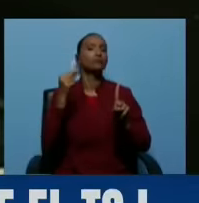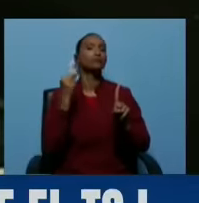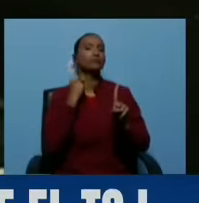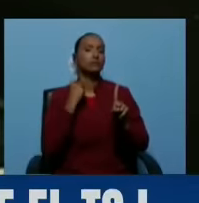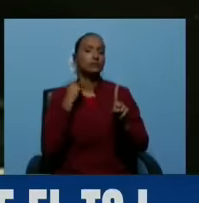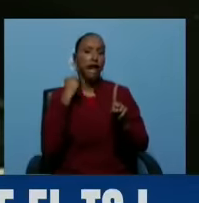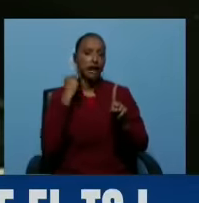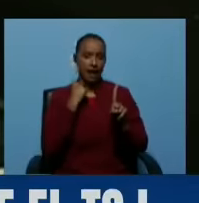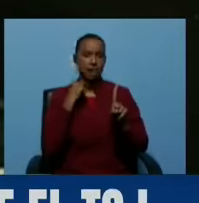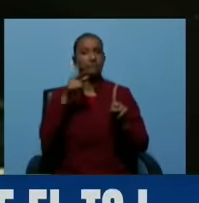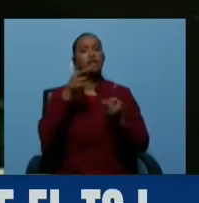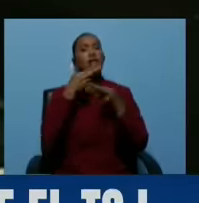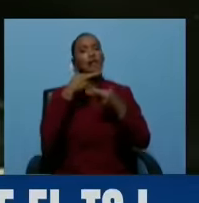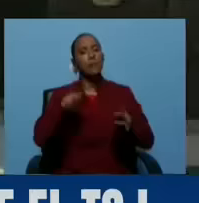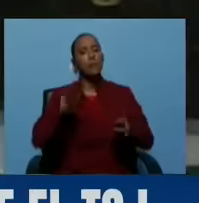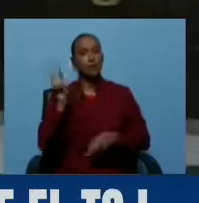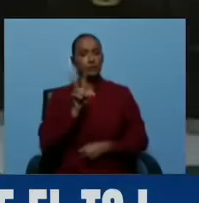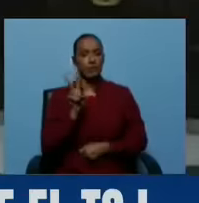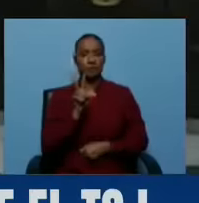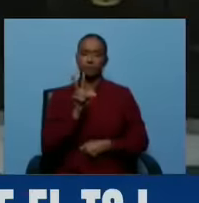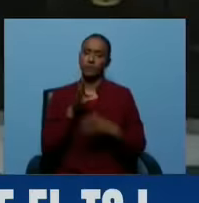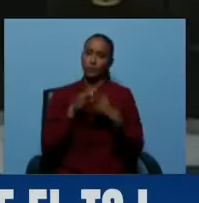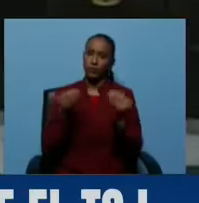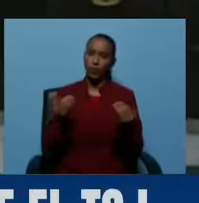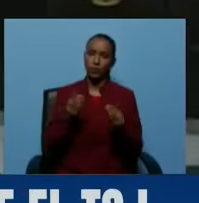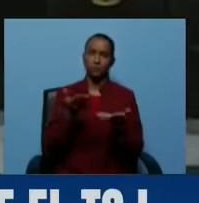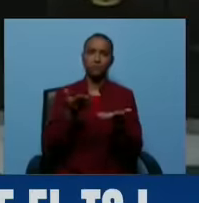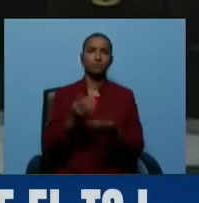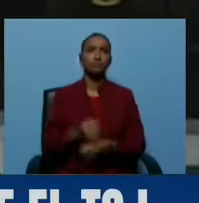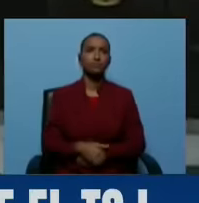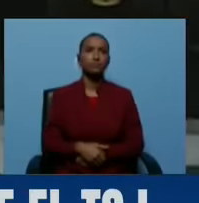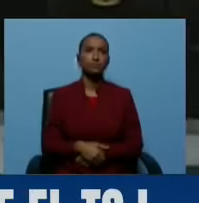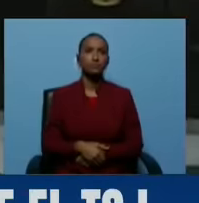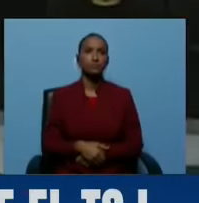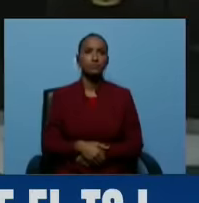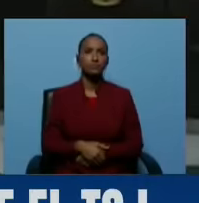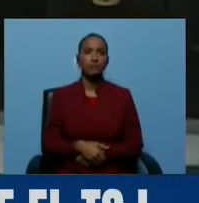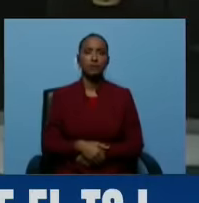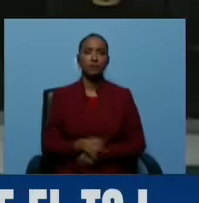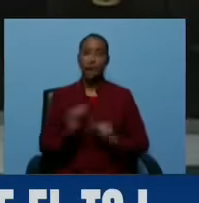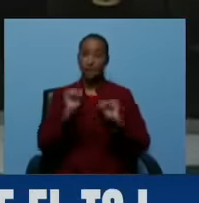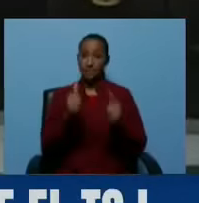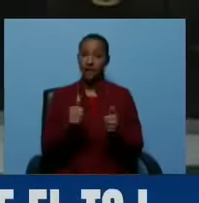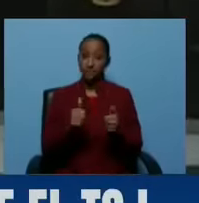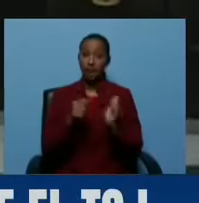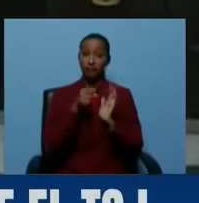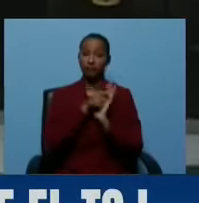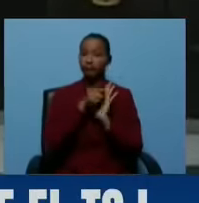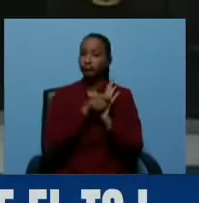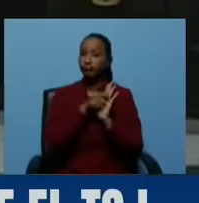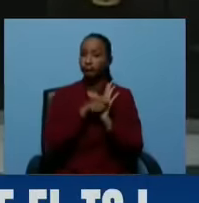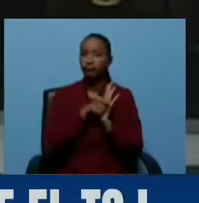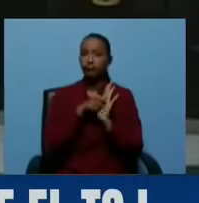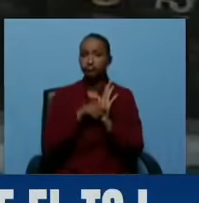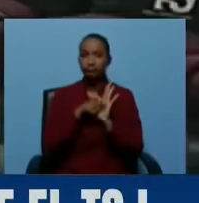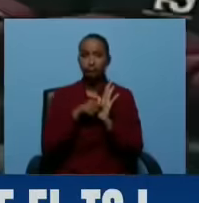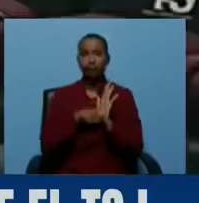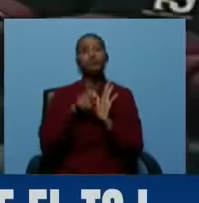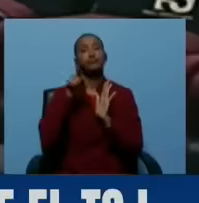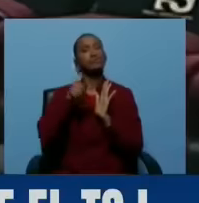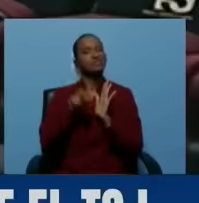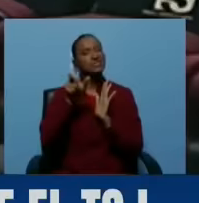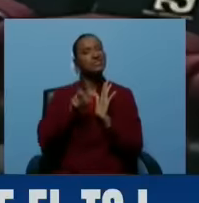de la República. Es todo, presidenta. De esta manera avanza esta audiencia donde comparece el ex candidato presidencial Javier Bertucci